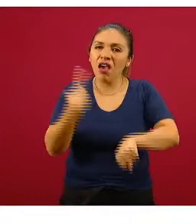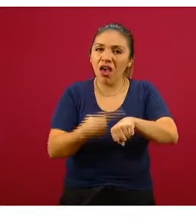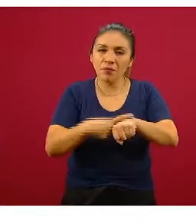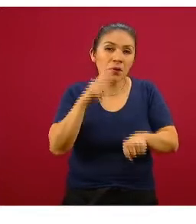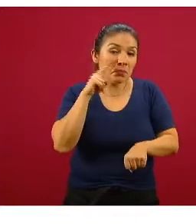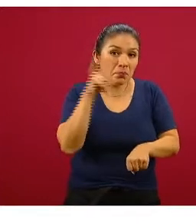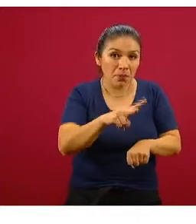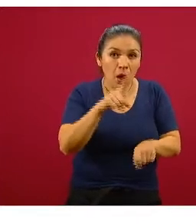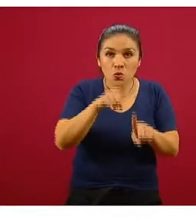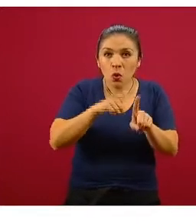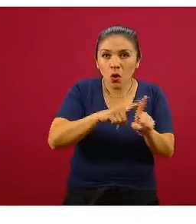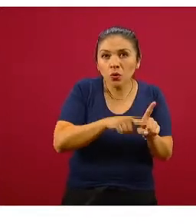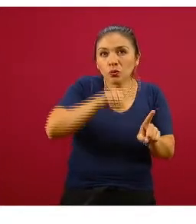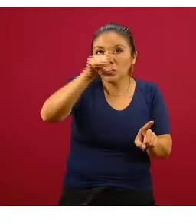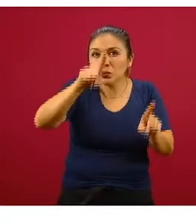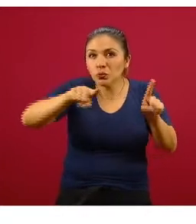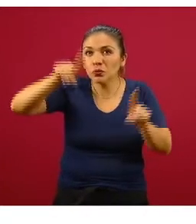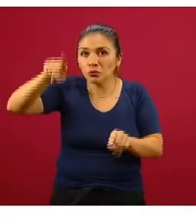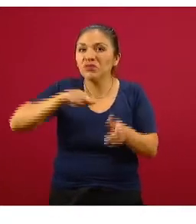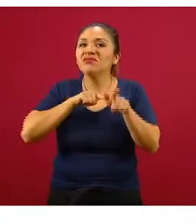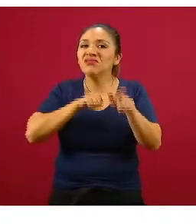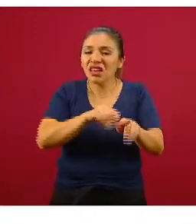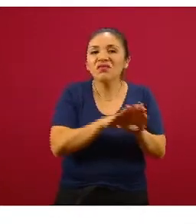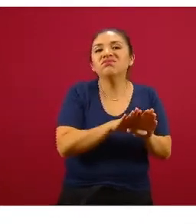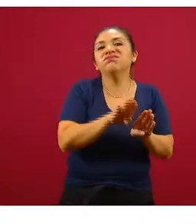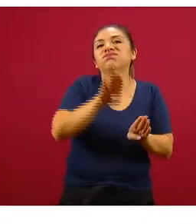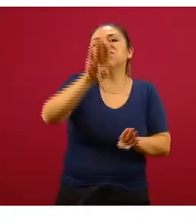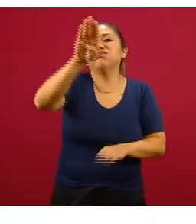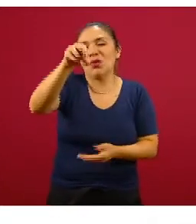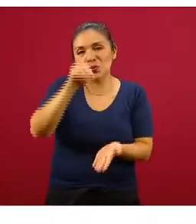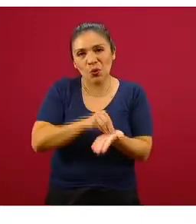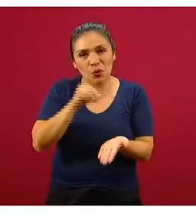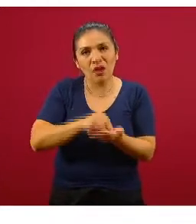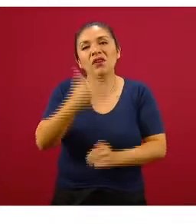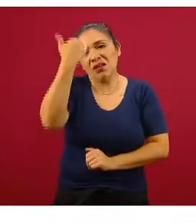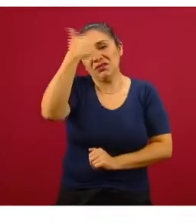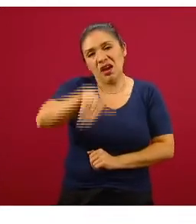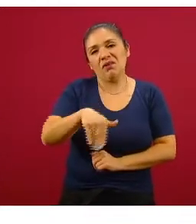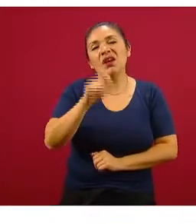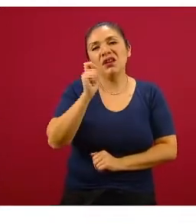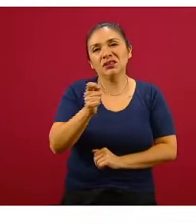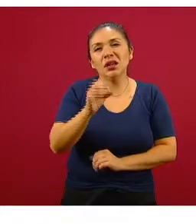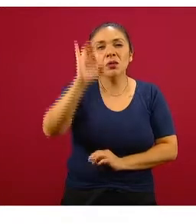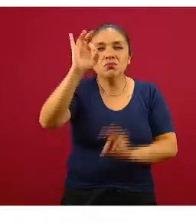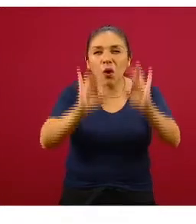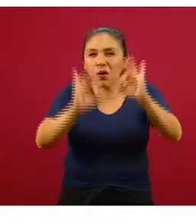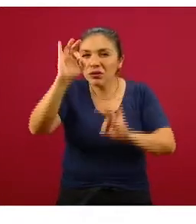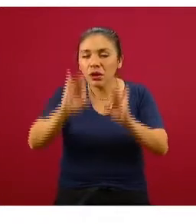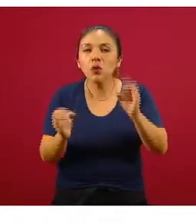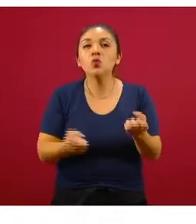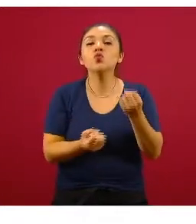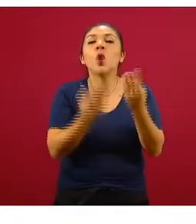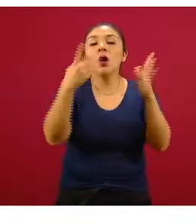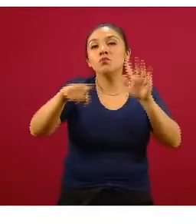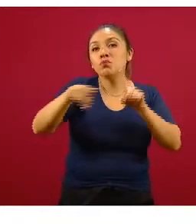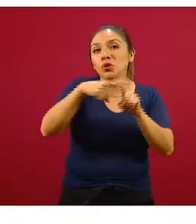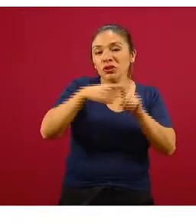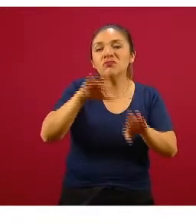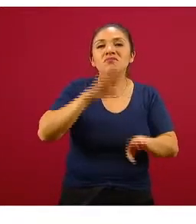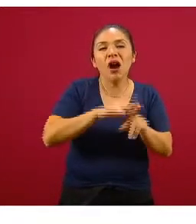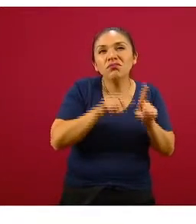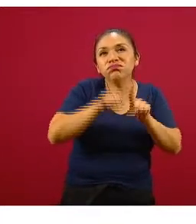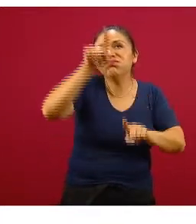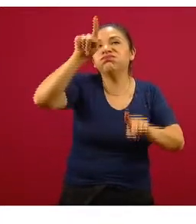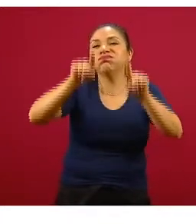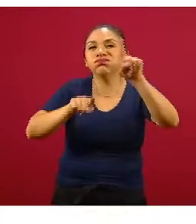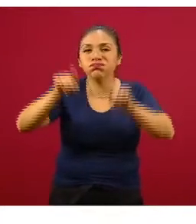esta curva mantiene una tendencia ascendente todavía, sobre todo sabiendo que los porcentajes de positividad se incrementan, por lo tanto esperaríamos